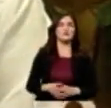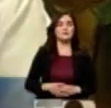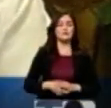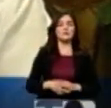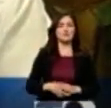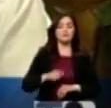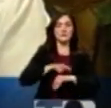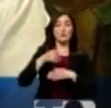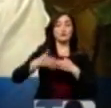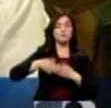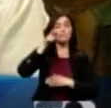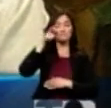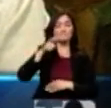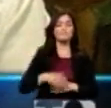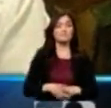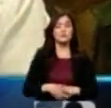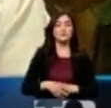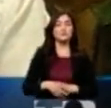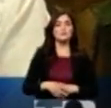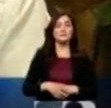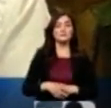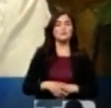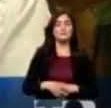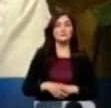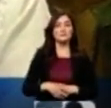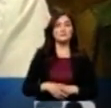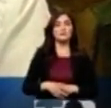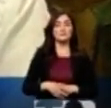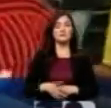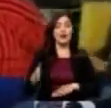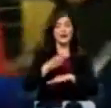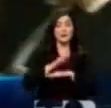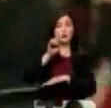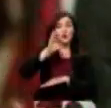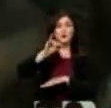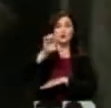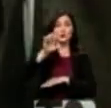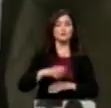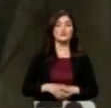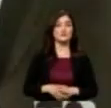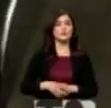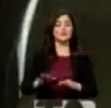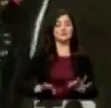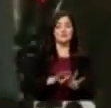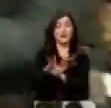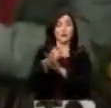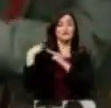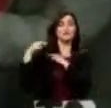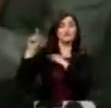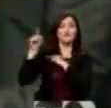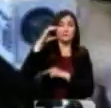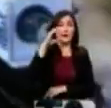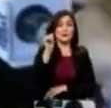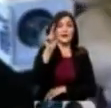plazo que se ha puesto la fiscalía es un plazo que va a ser anterior al primero de junio Lo cierto es que con su relevo Todo queda en manos de Carlos